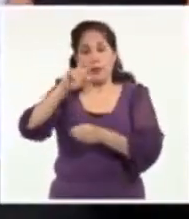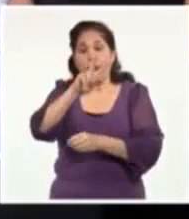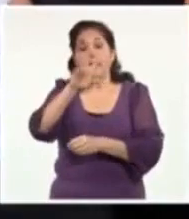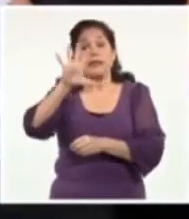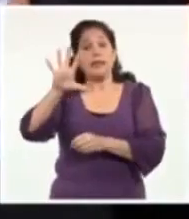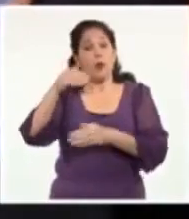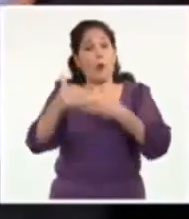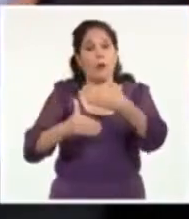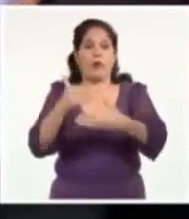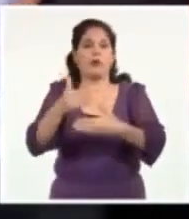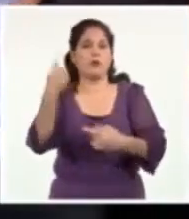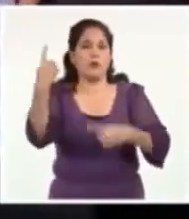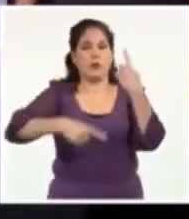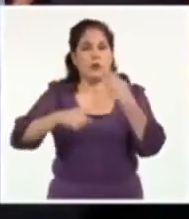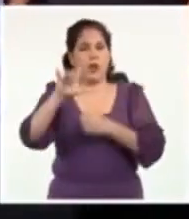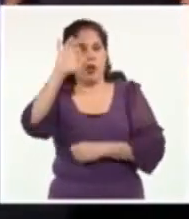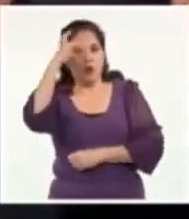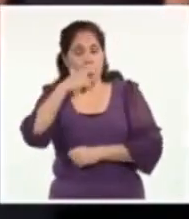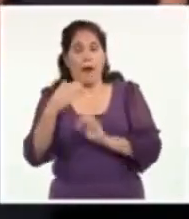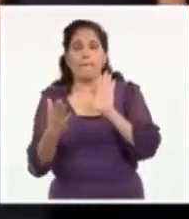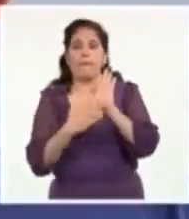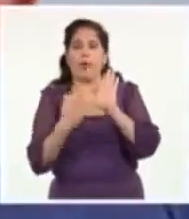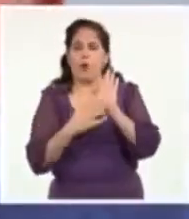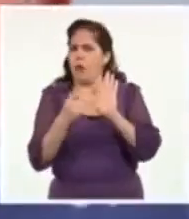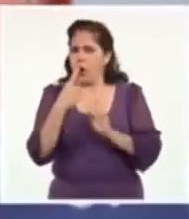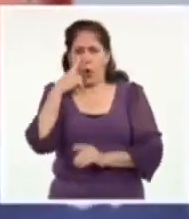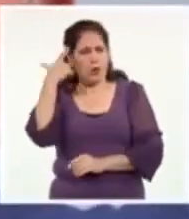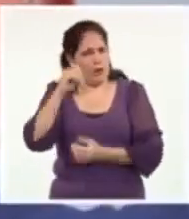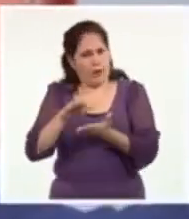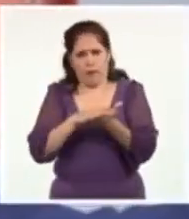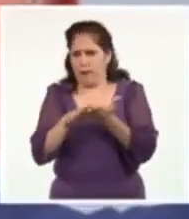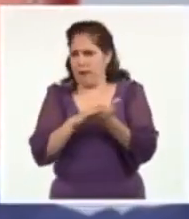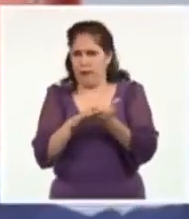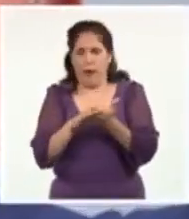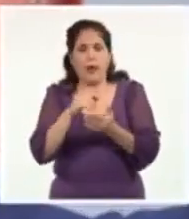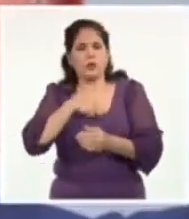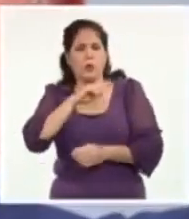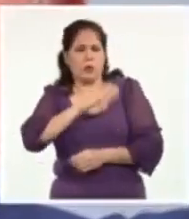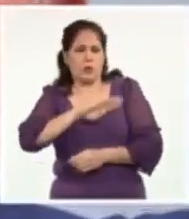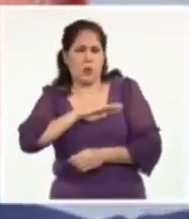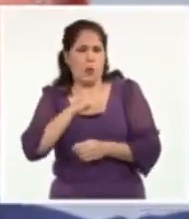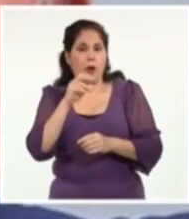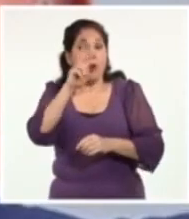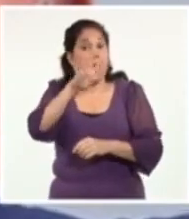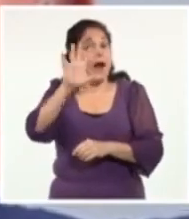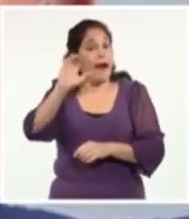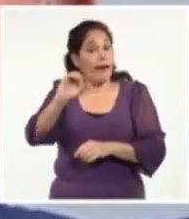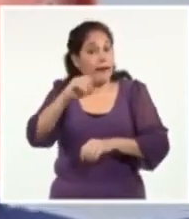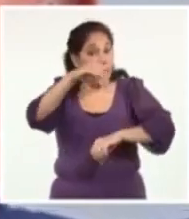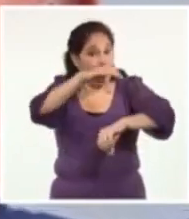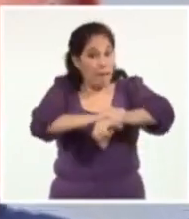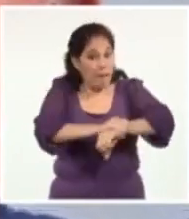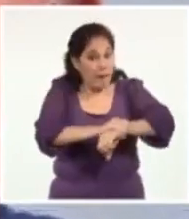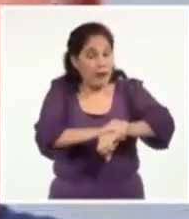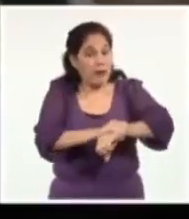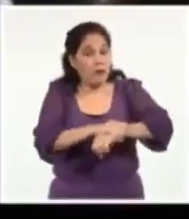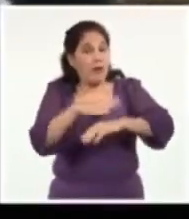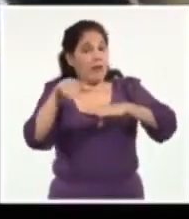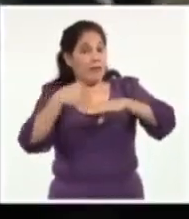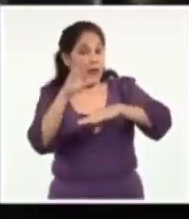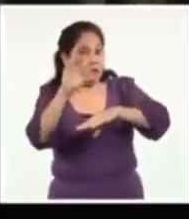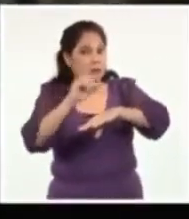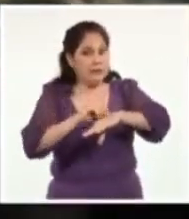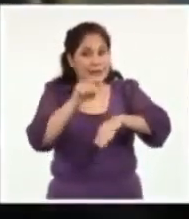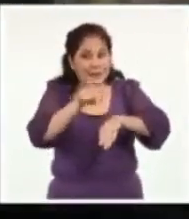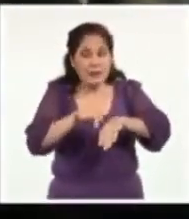25 procesos en su contra, Lula pudo probar su inocencia tras 540 días de encierro en Curitiba. Un giro que cambiaría